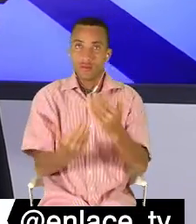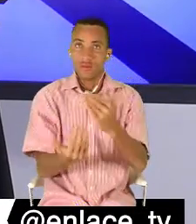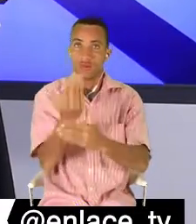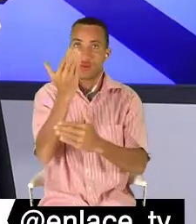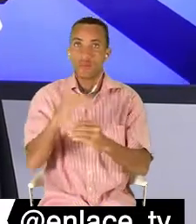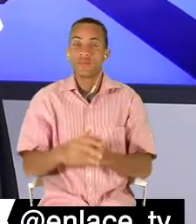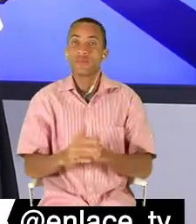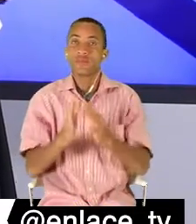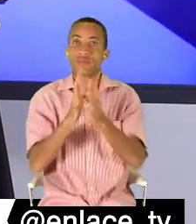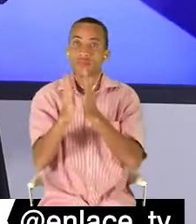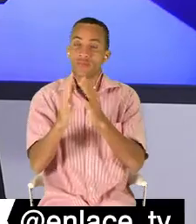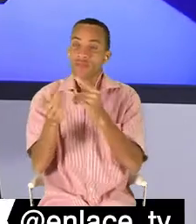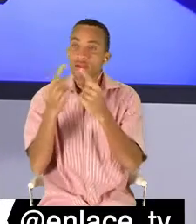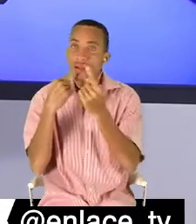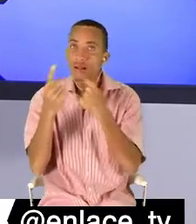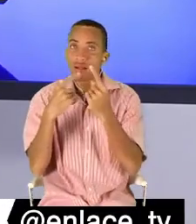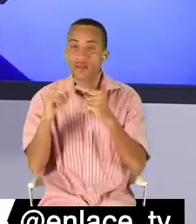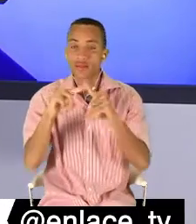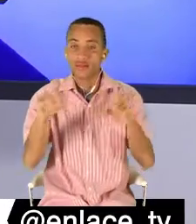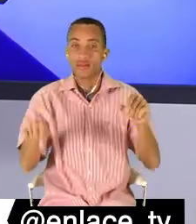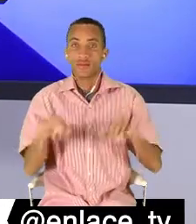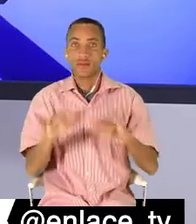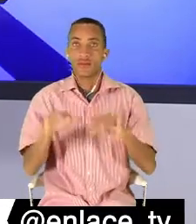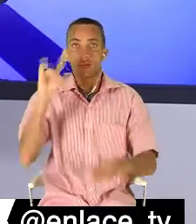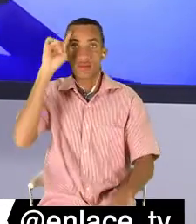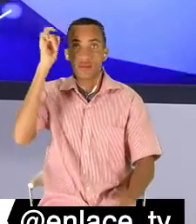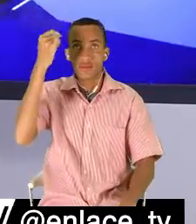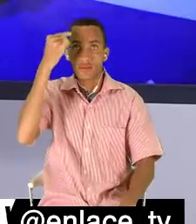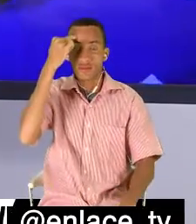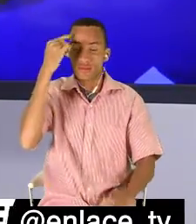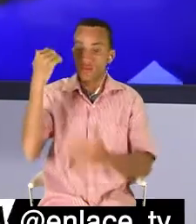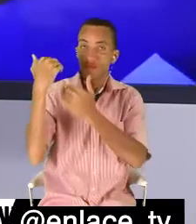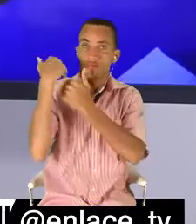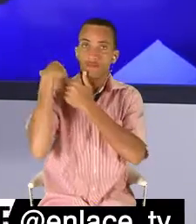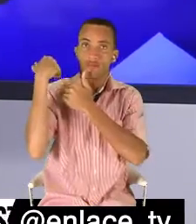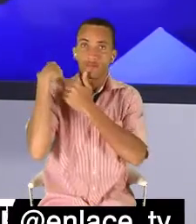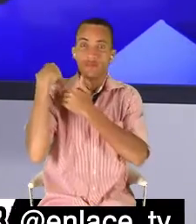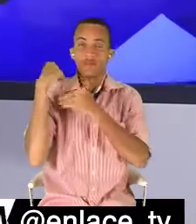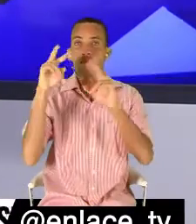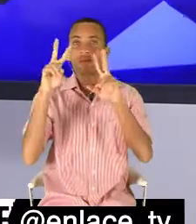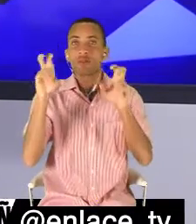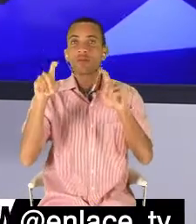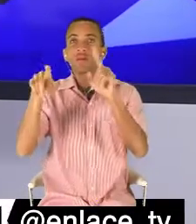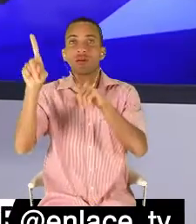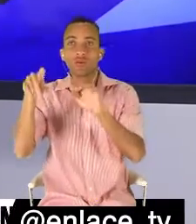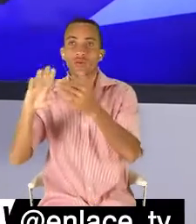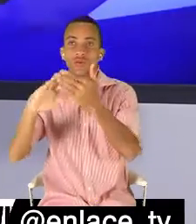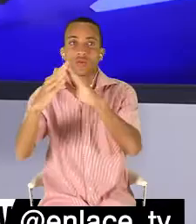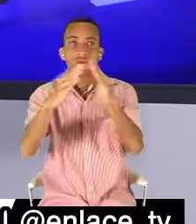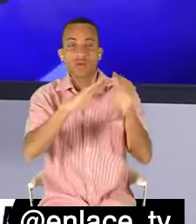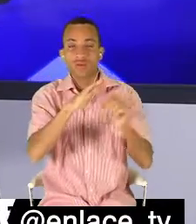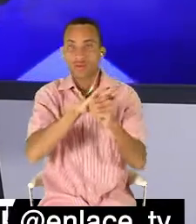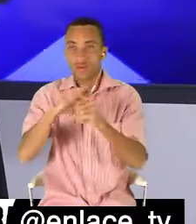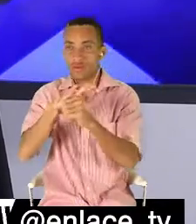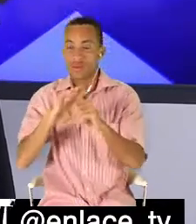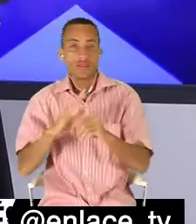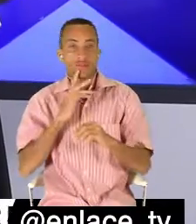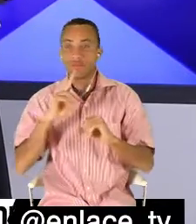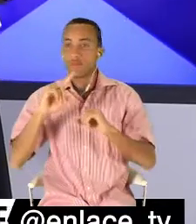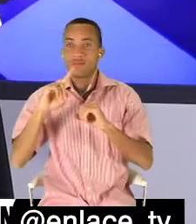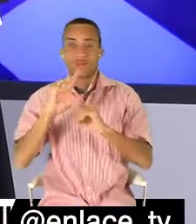noticias dialogamos con la secretaria de Gobierno encargada, quien se refirió al tema de algunas juntas de acción comunal que fueron impugnadas en